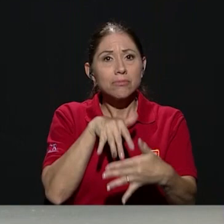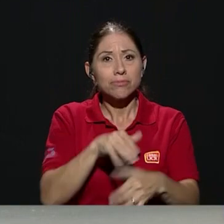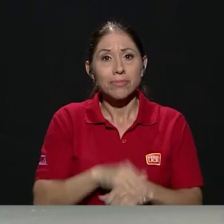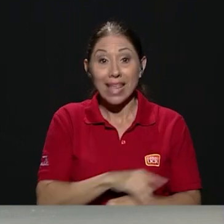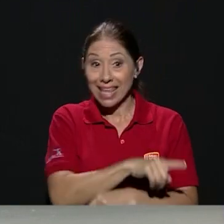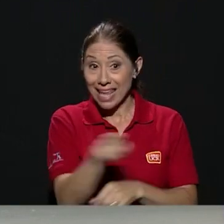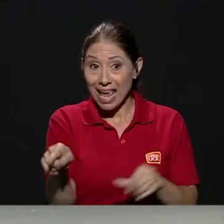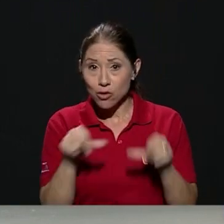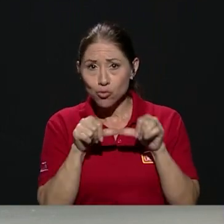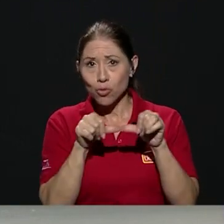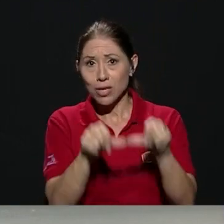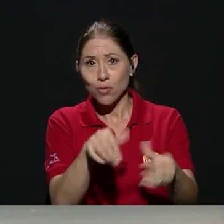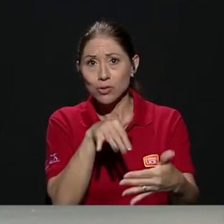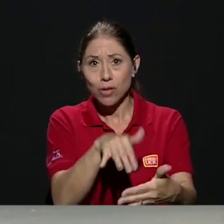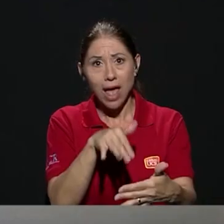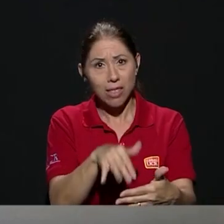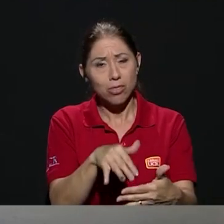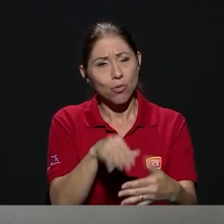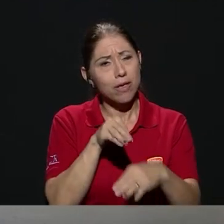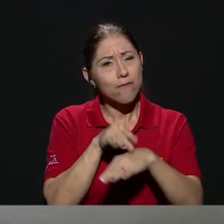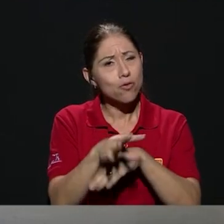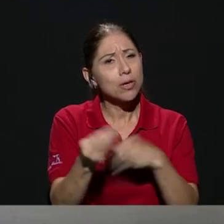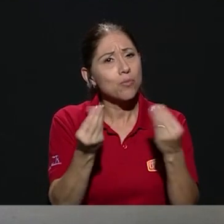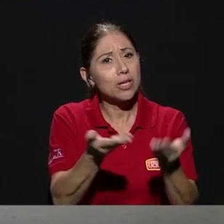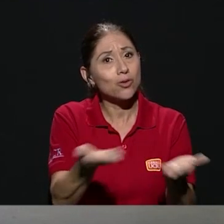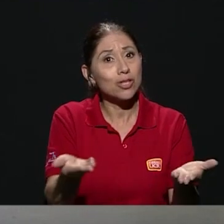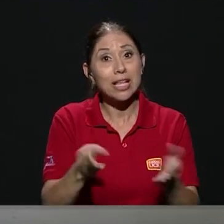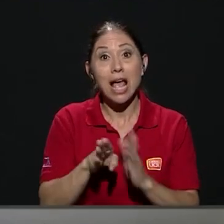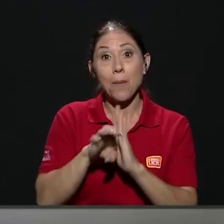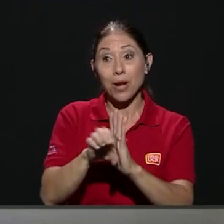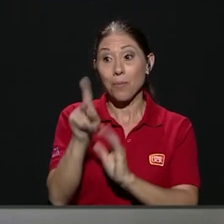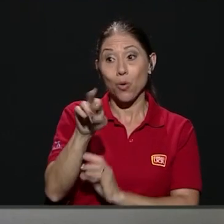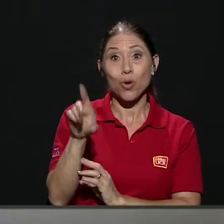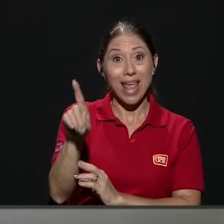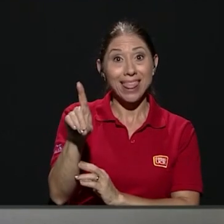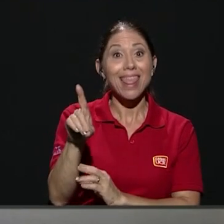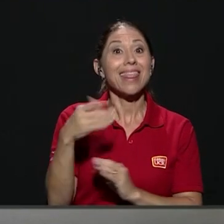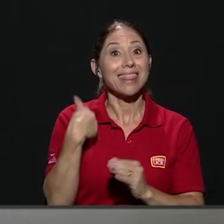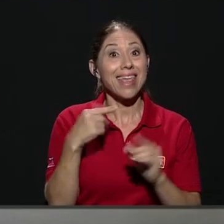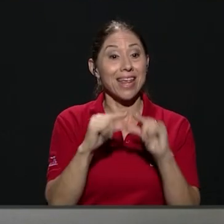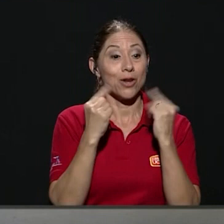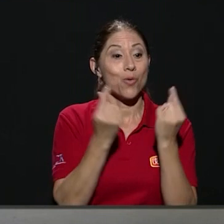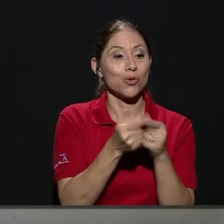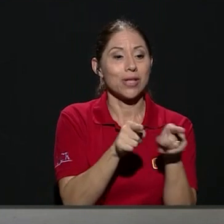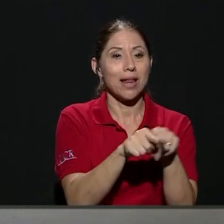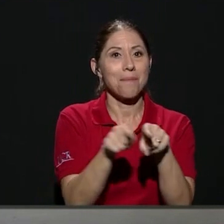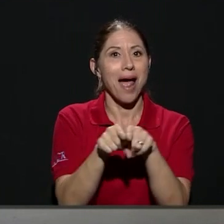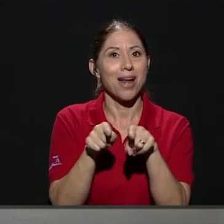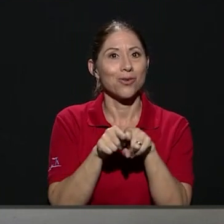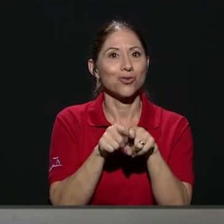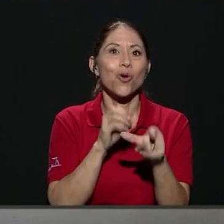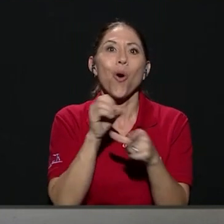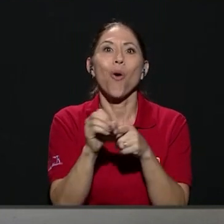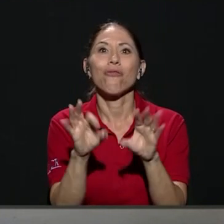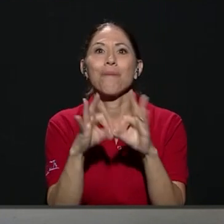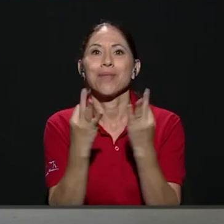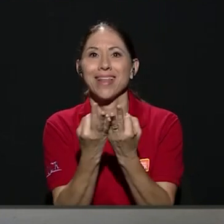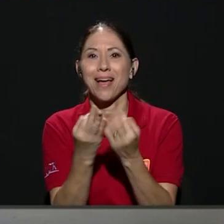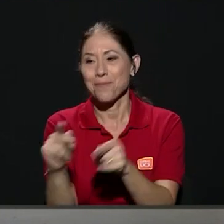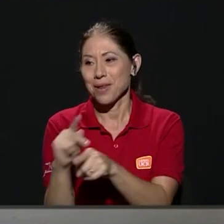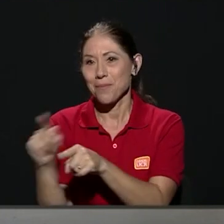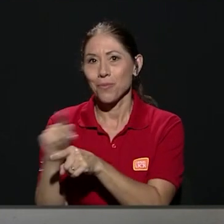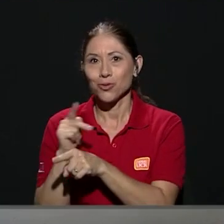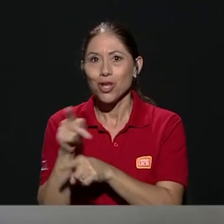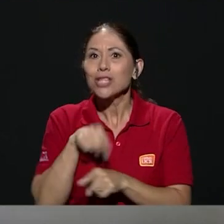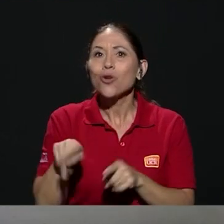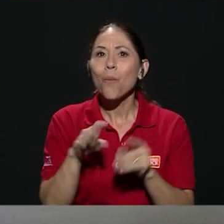permanencia influyen muchas cosas, pero por ejemplo la UNED tiene varios grupos de hermanos y primos, ¿verdad? Porque entonces es como un encadenamiento positivo